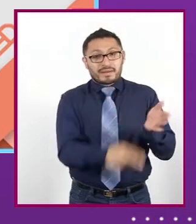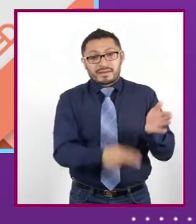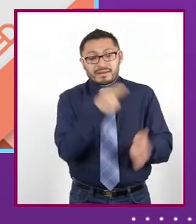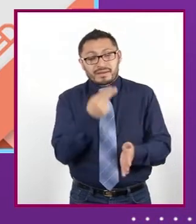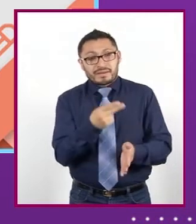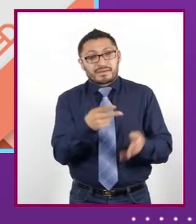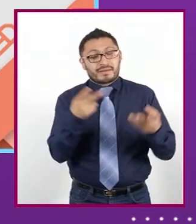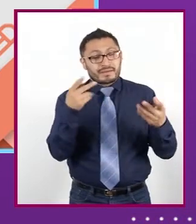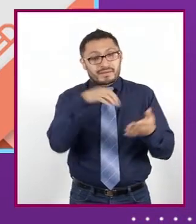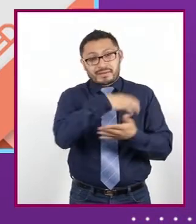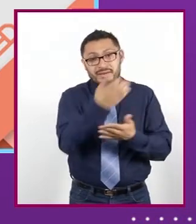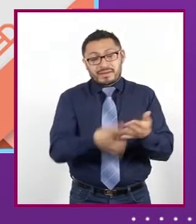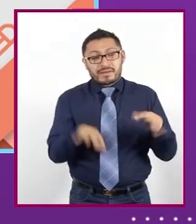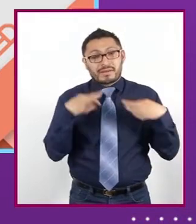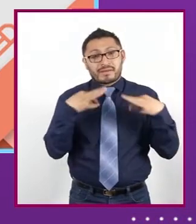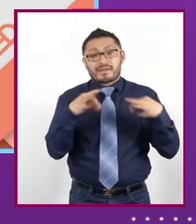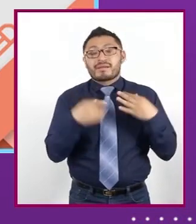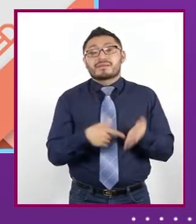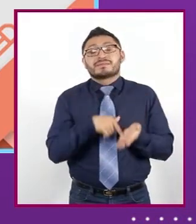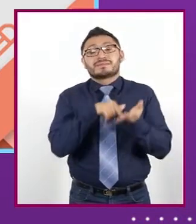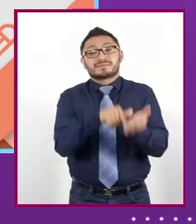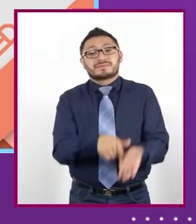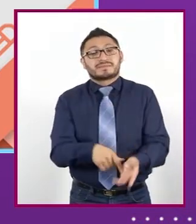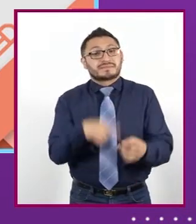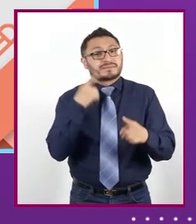el presente documento por